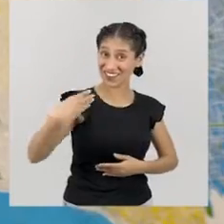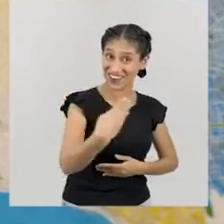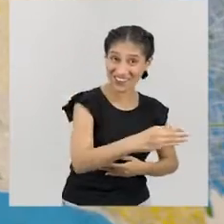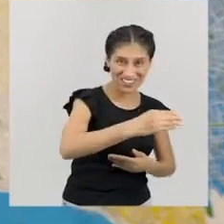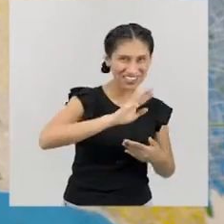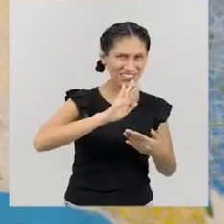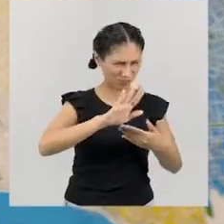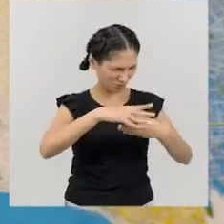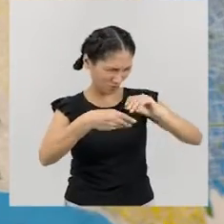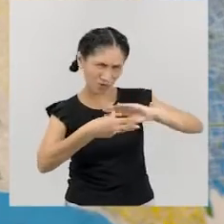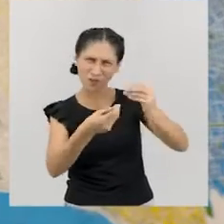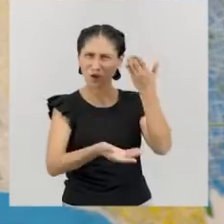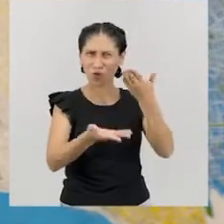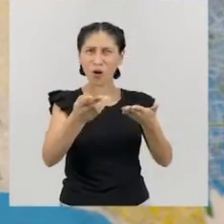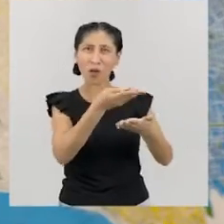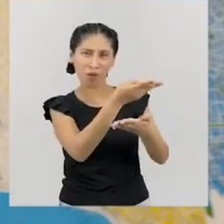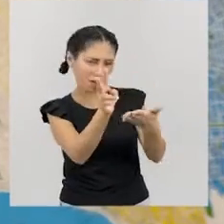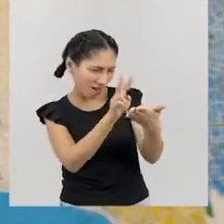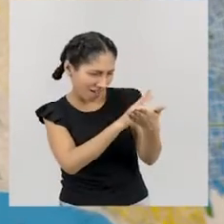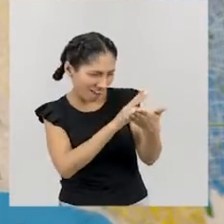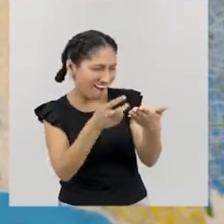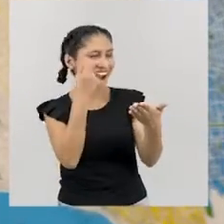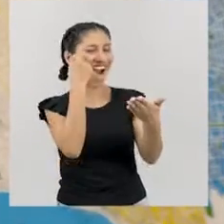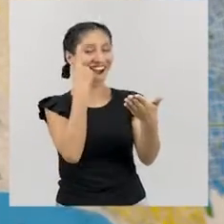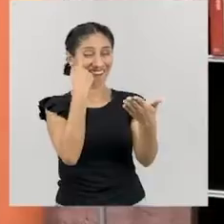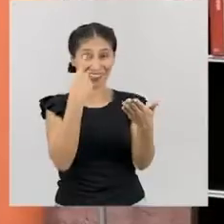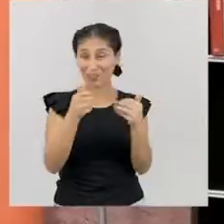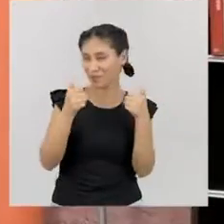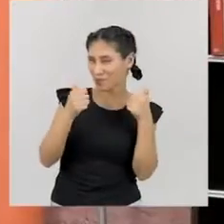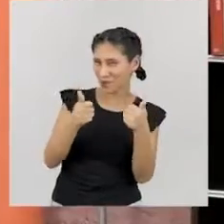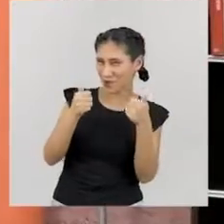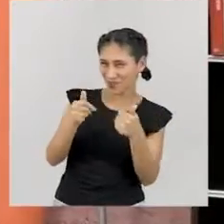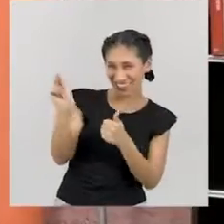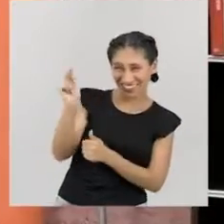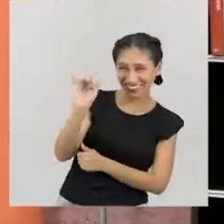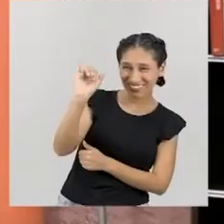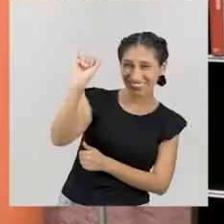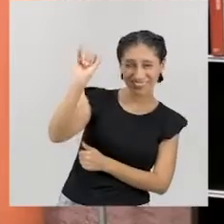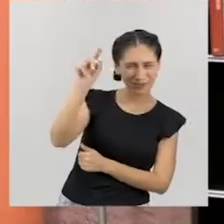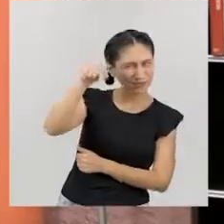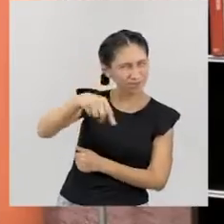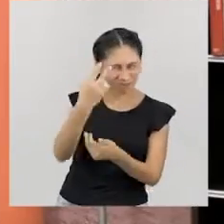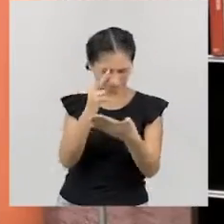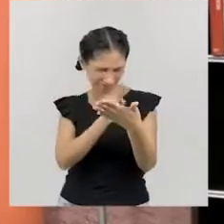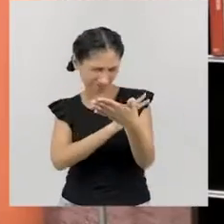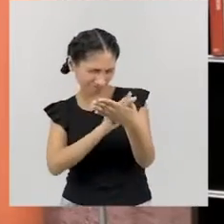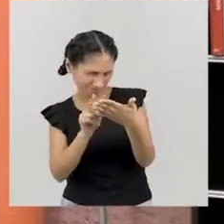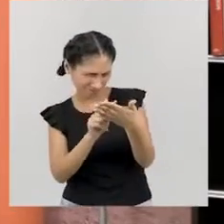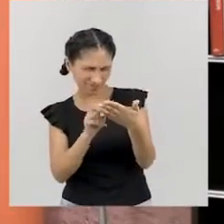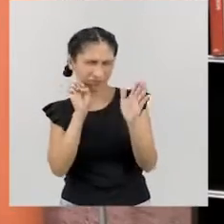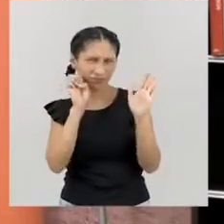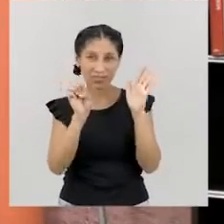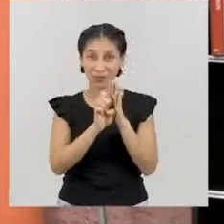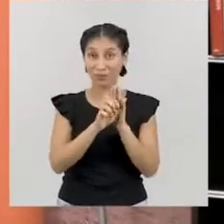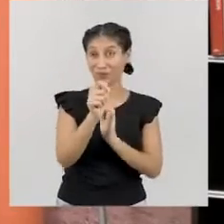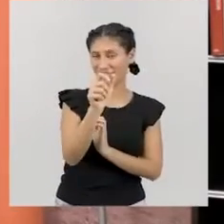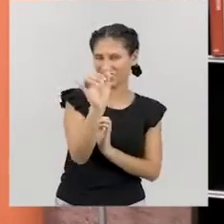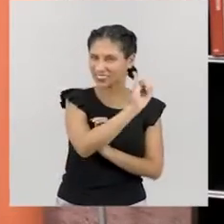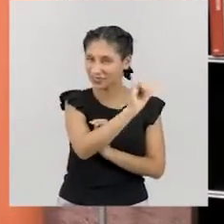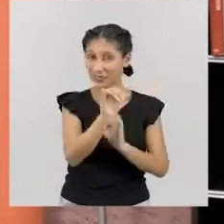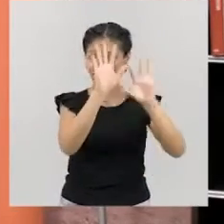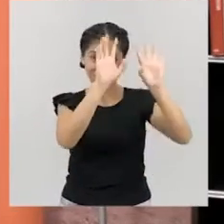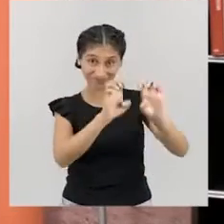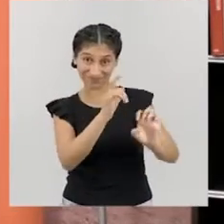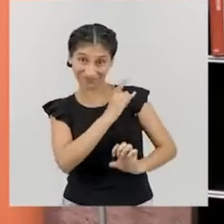logrado recordar la intencionalidad de las características internas. Muy bien. Muy bien, Cori. Ahora, veamos ejemplos tipo de examen